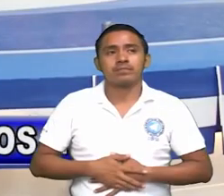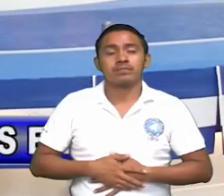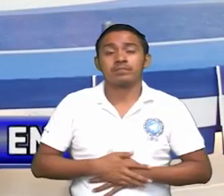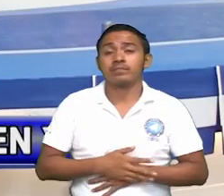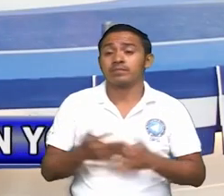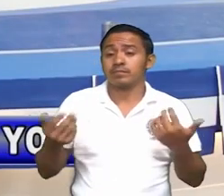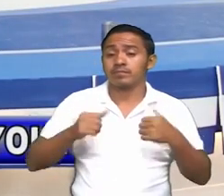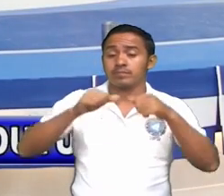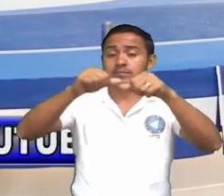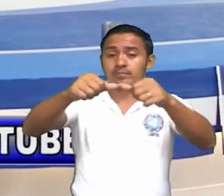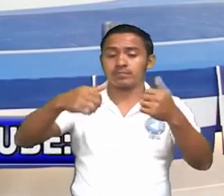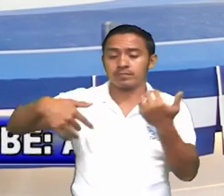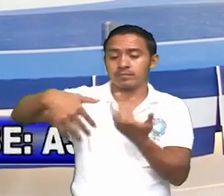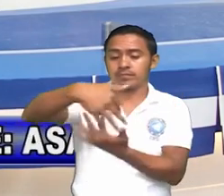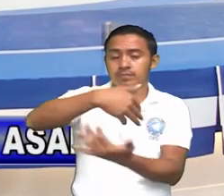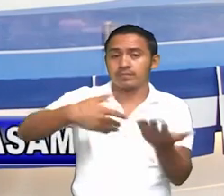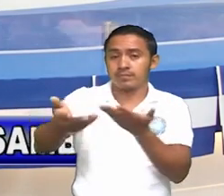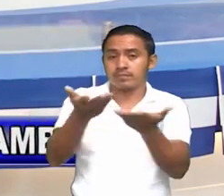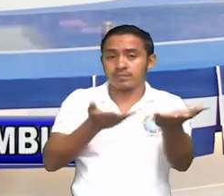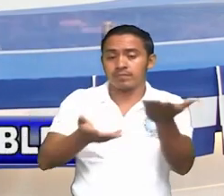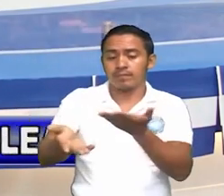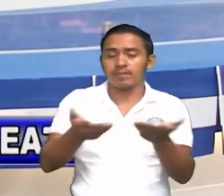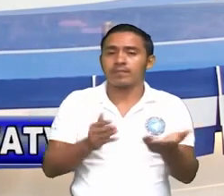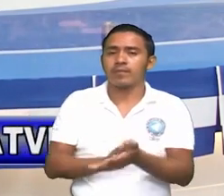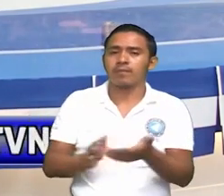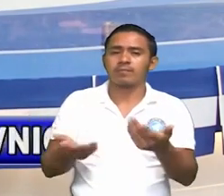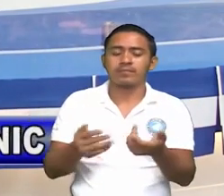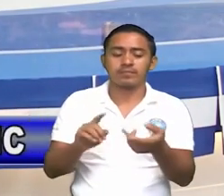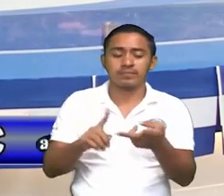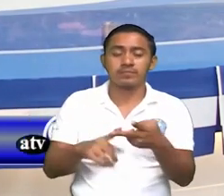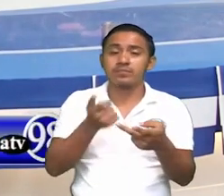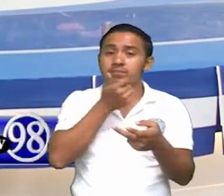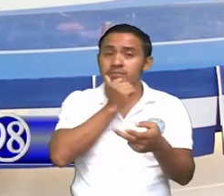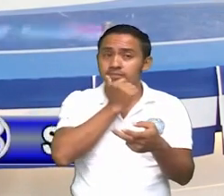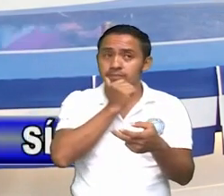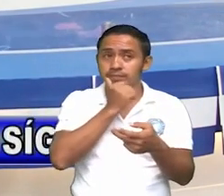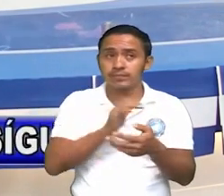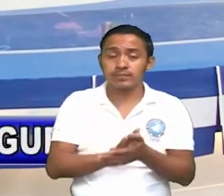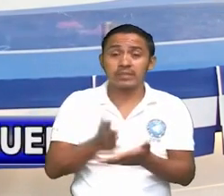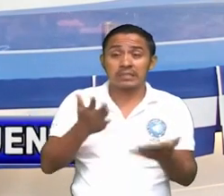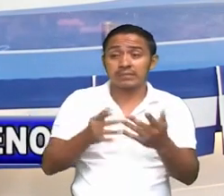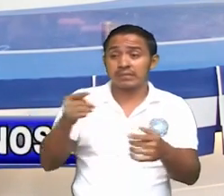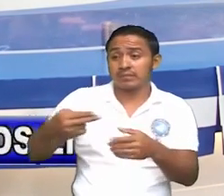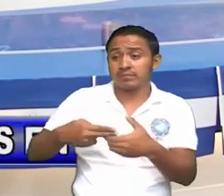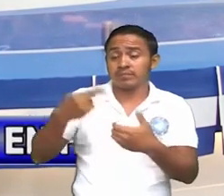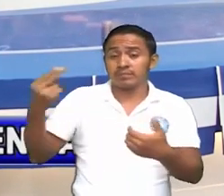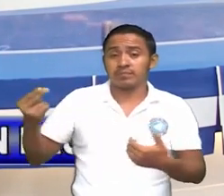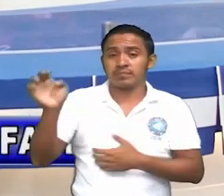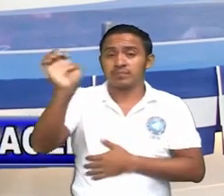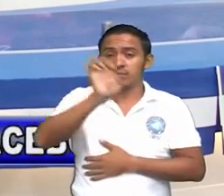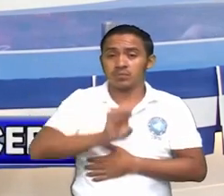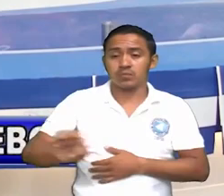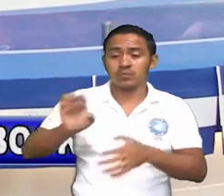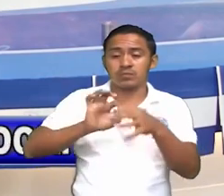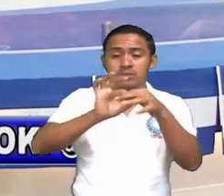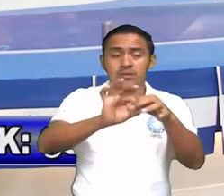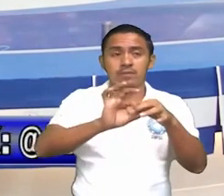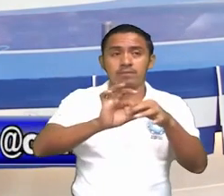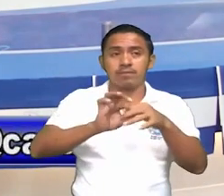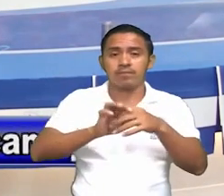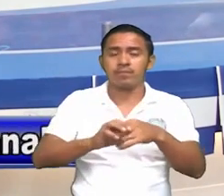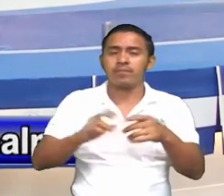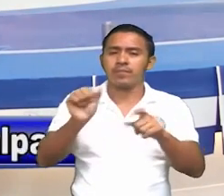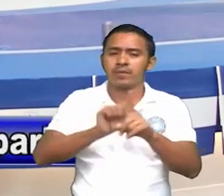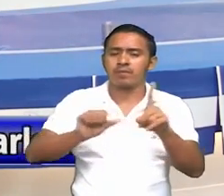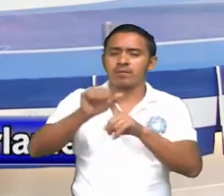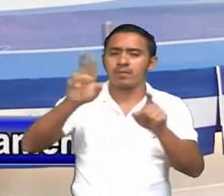Para continuar el intercambio comercial entre Nicaragua y Reino Unido tras su posible salida de la Unión Europea, el Parlamento